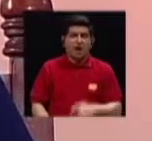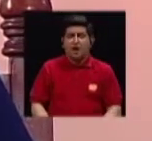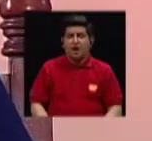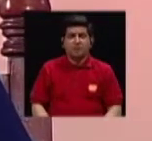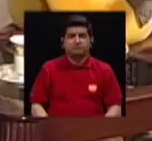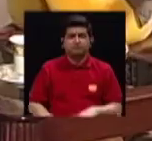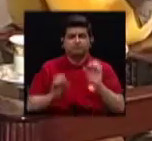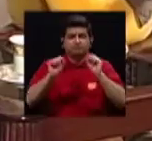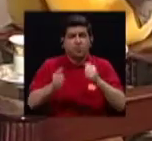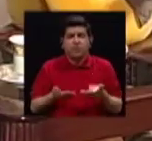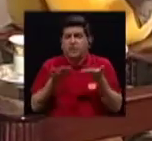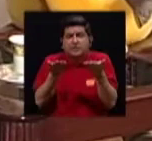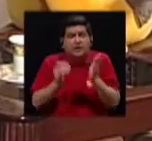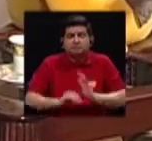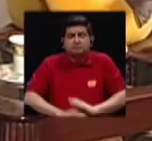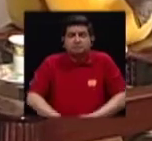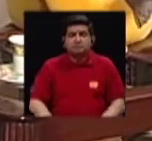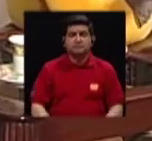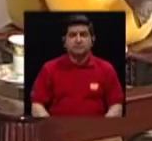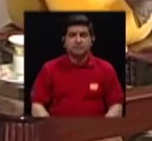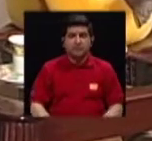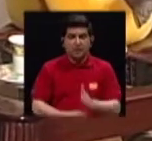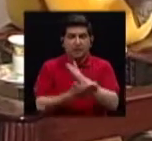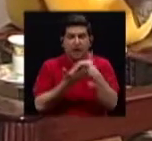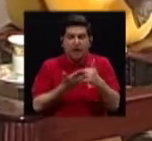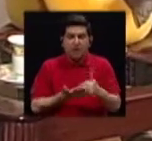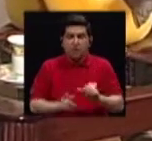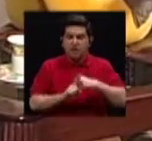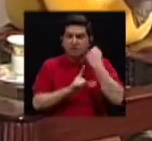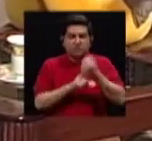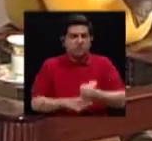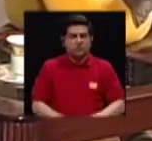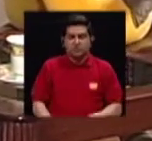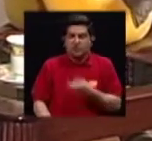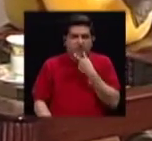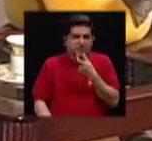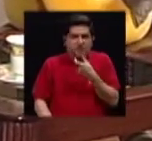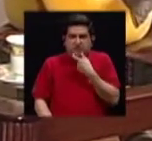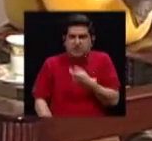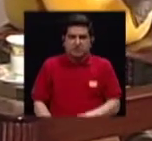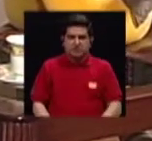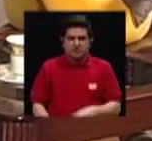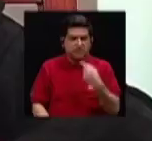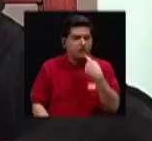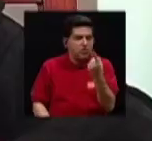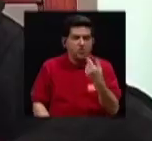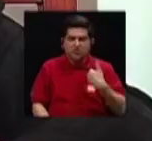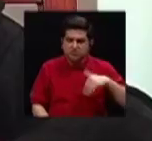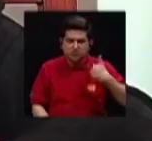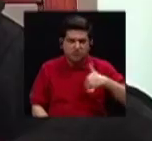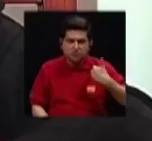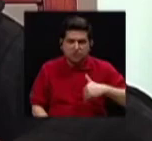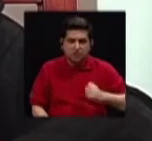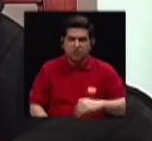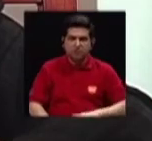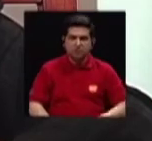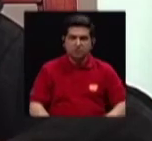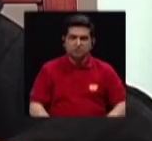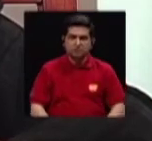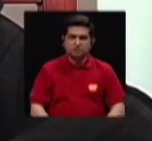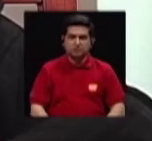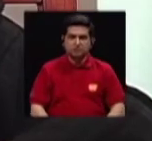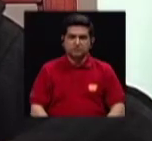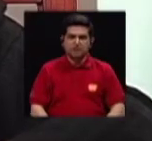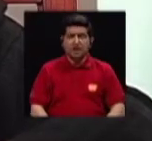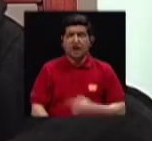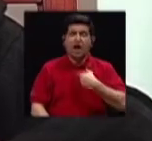algunos, son realmente irrisorios muchas veces los argumentos de los señores, ¿verdad? Soy